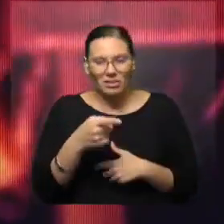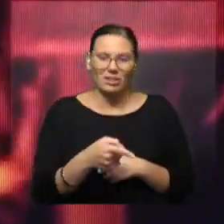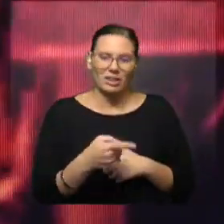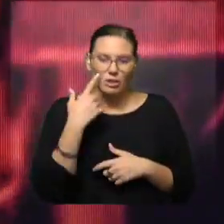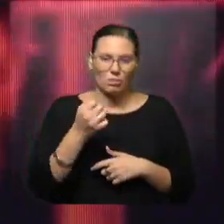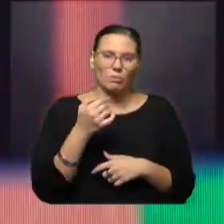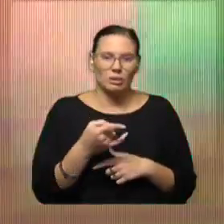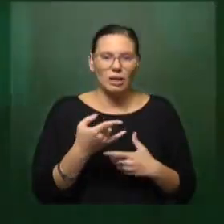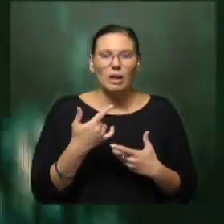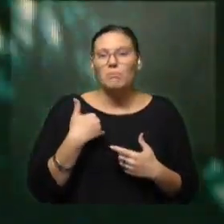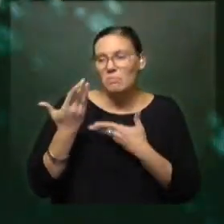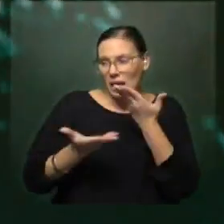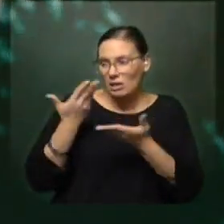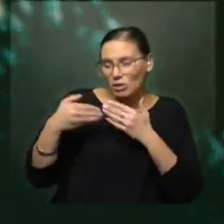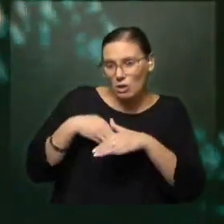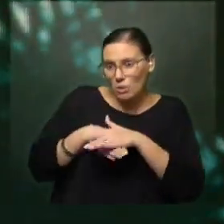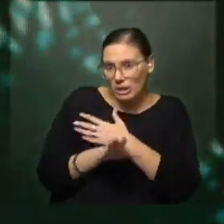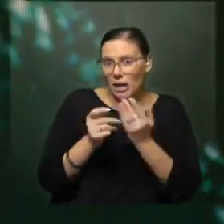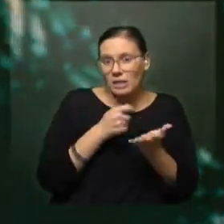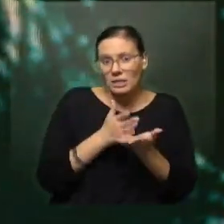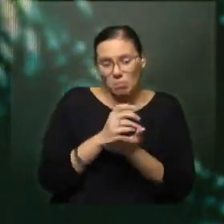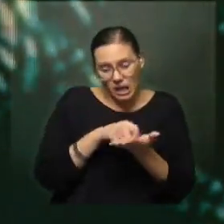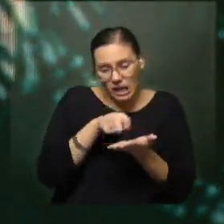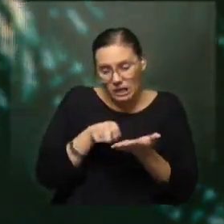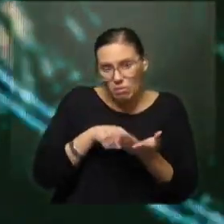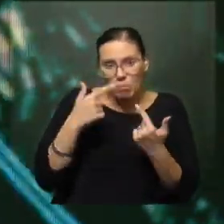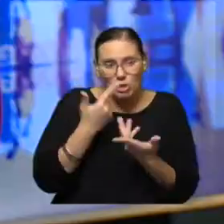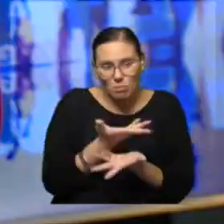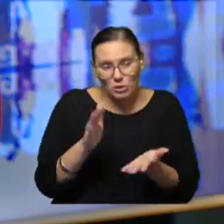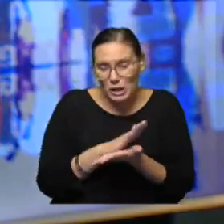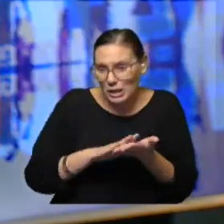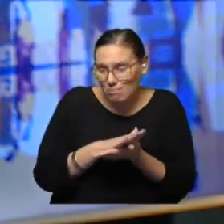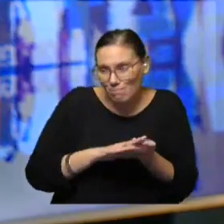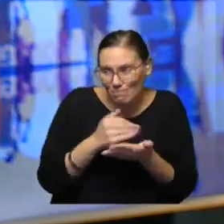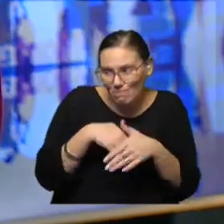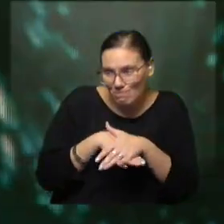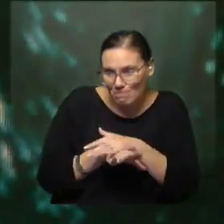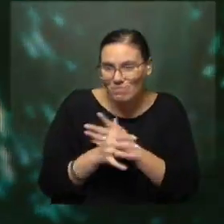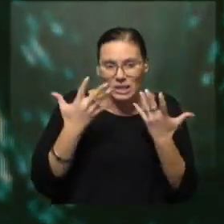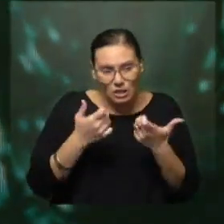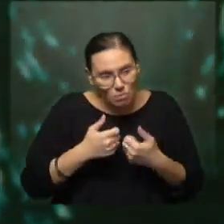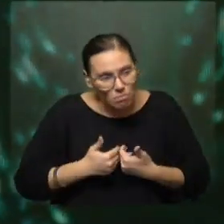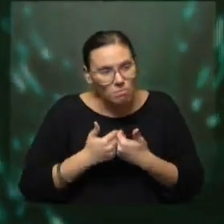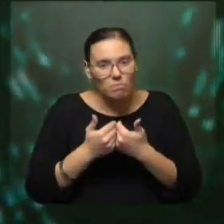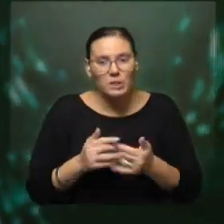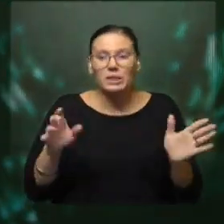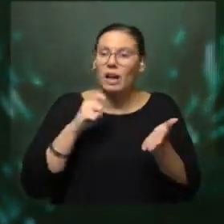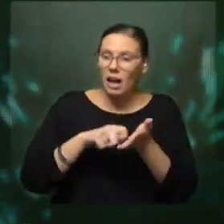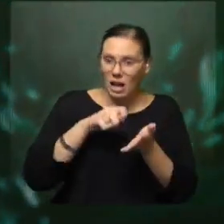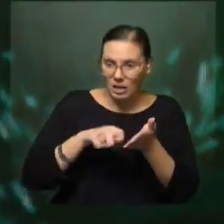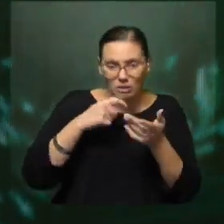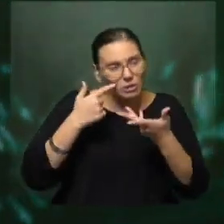O sea, yo quiero hacer, tenía mis canciones, como que siempre compuse, pero nunca se las mostré a nadie. Ay, y dije, quiero empezar a hacer mis canciones,